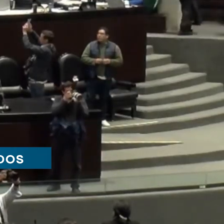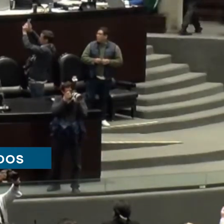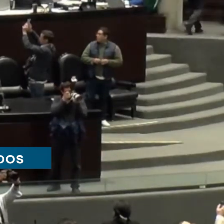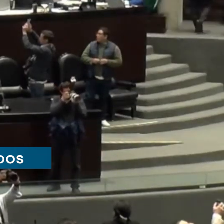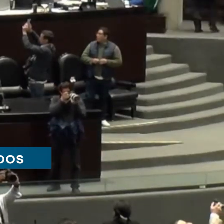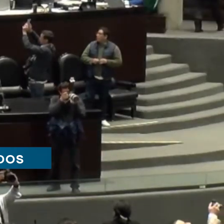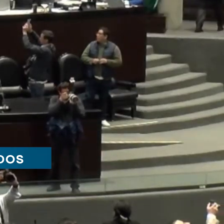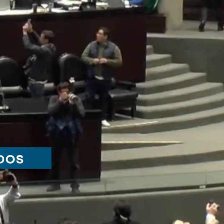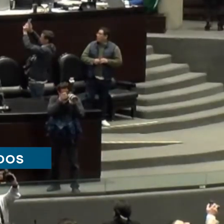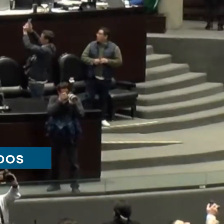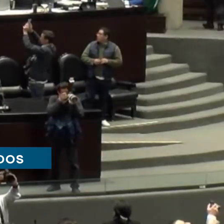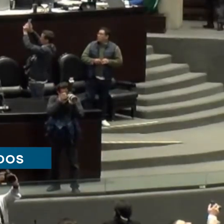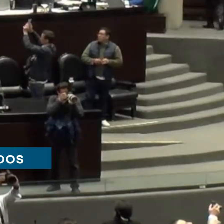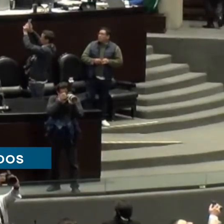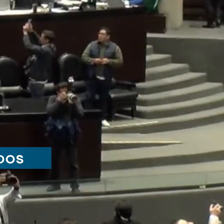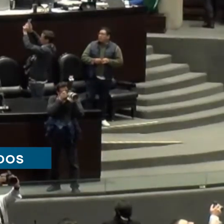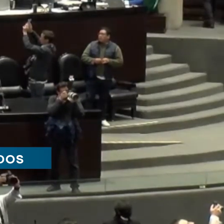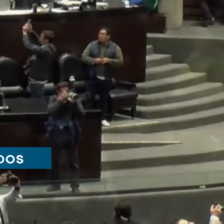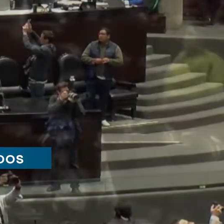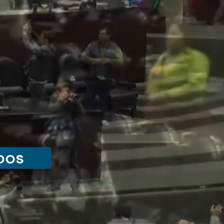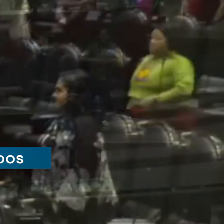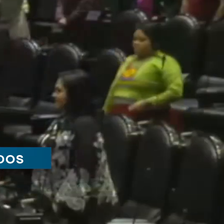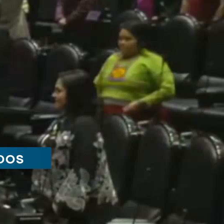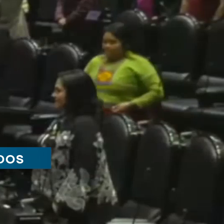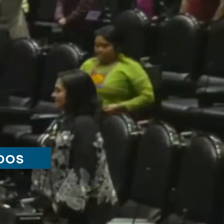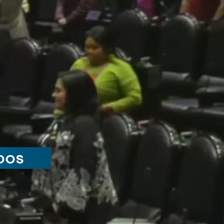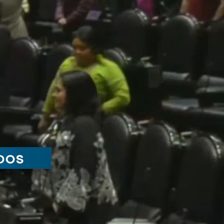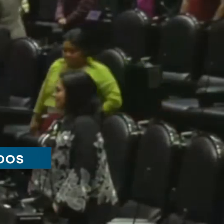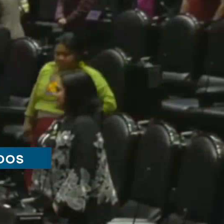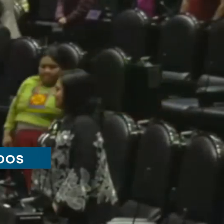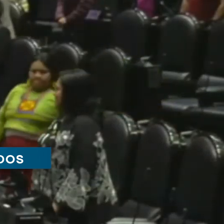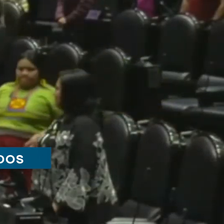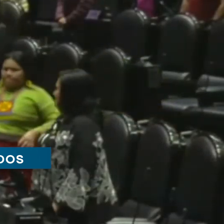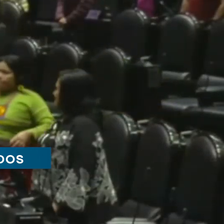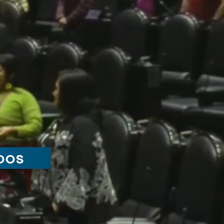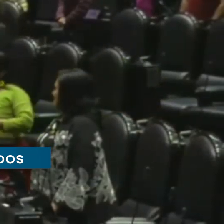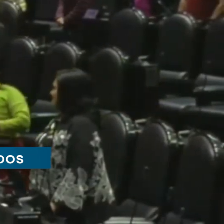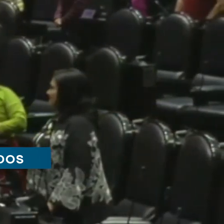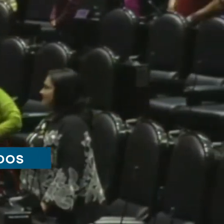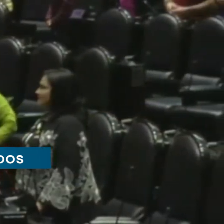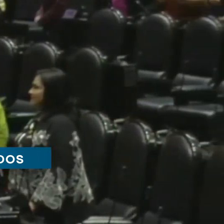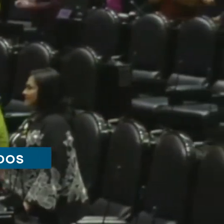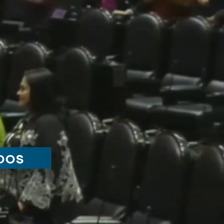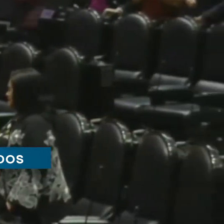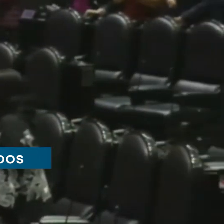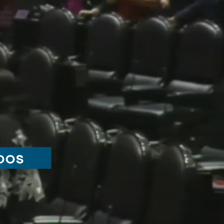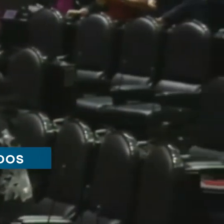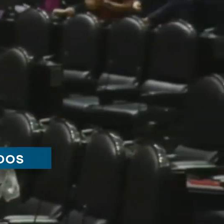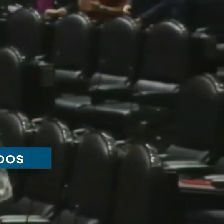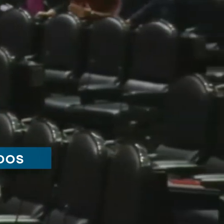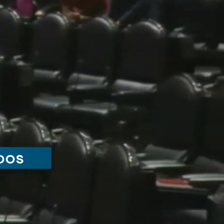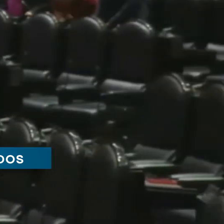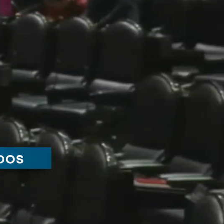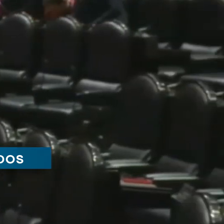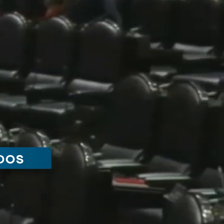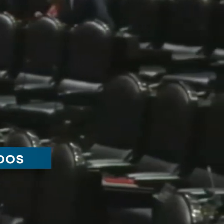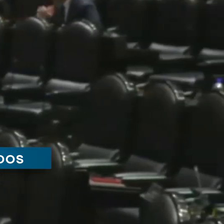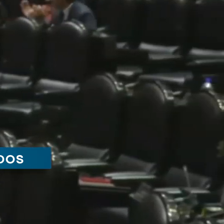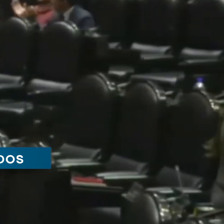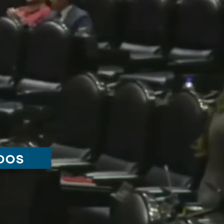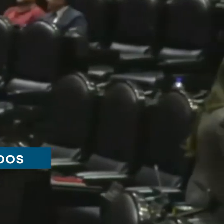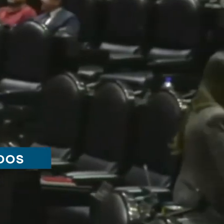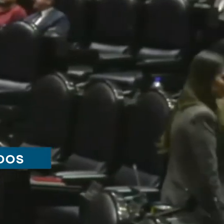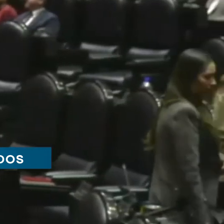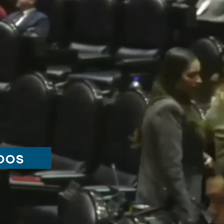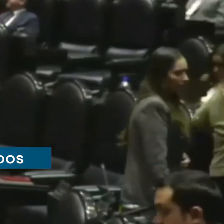2025 Asimismo la presidenta chenau Indicó que la agencia de transformación digital permitirá simplificar los trámites en el gobierno a la vez que